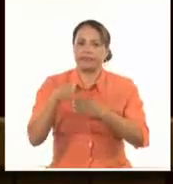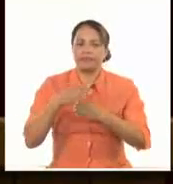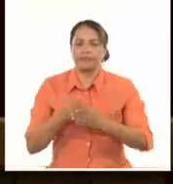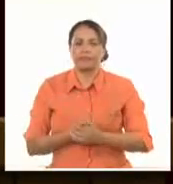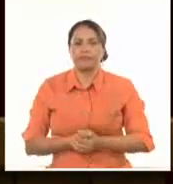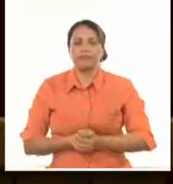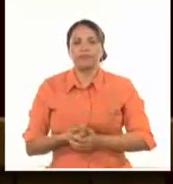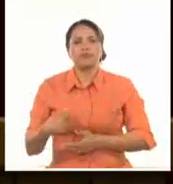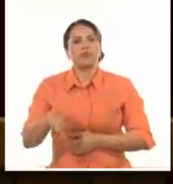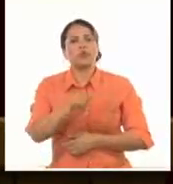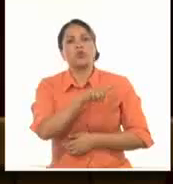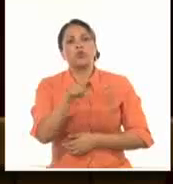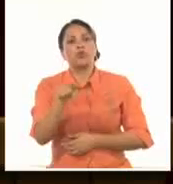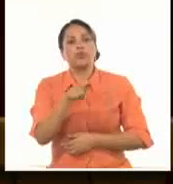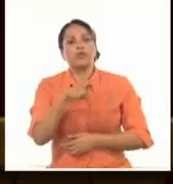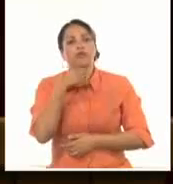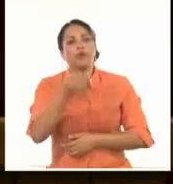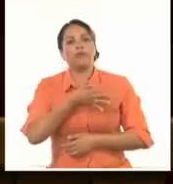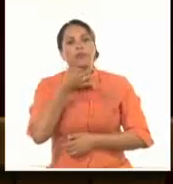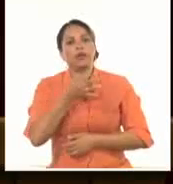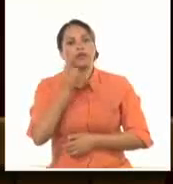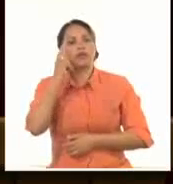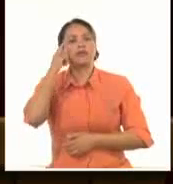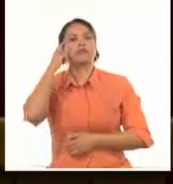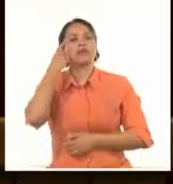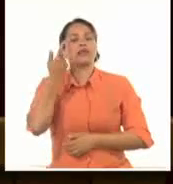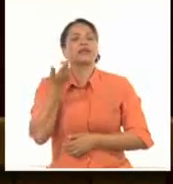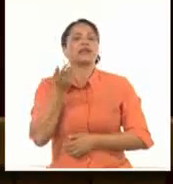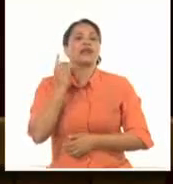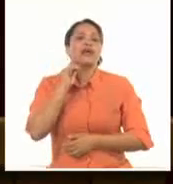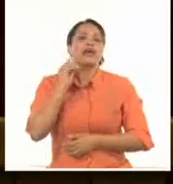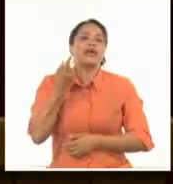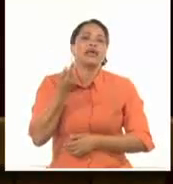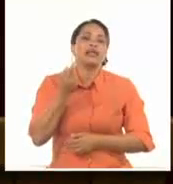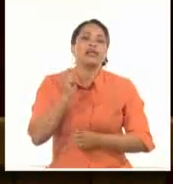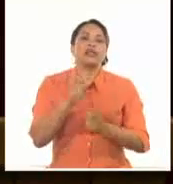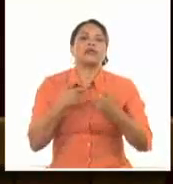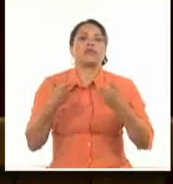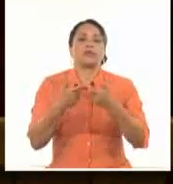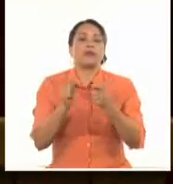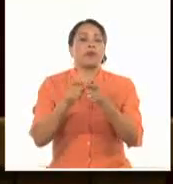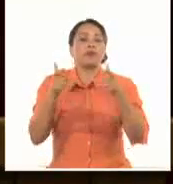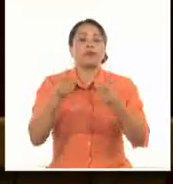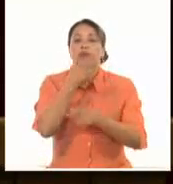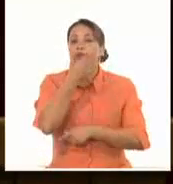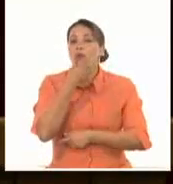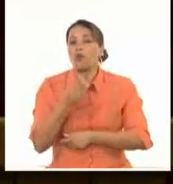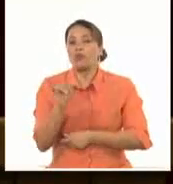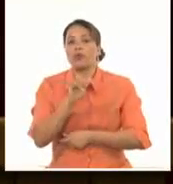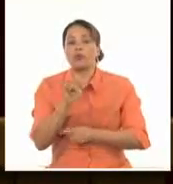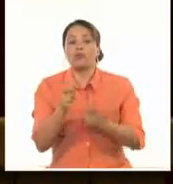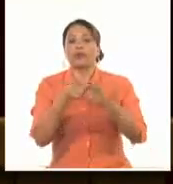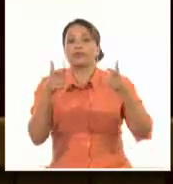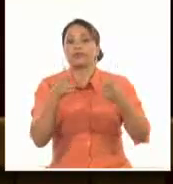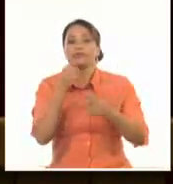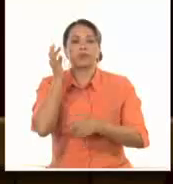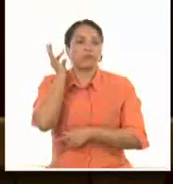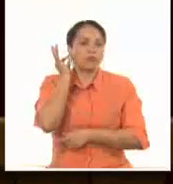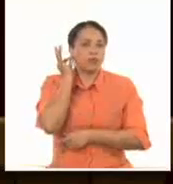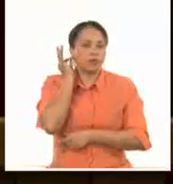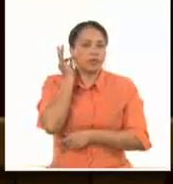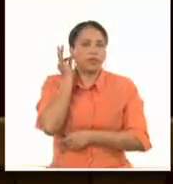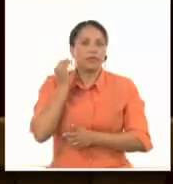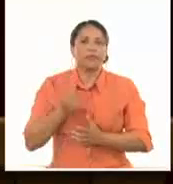lo han contado y ya es memoria de este Congreso, que son mayoría los jóvenes como son mayoría las mujeres, en el universo